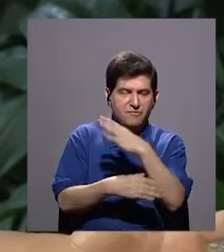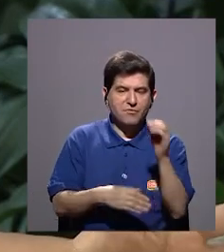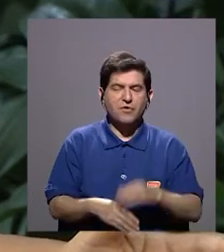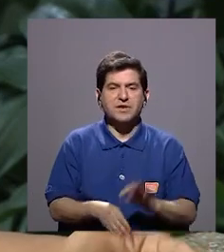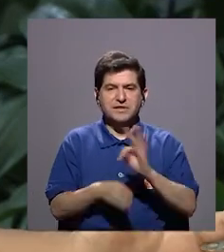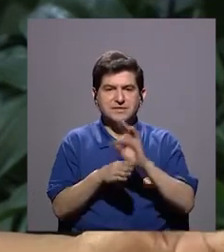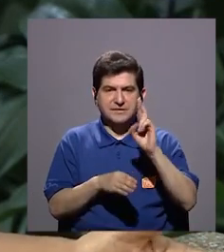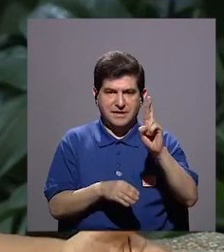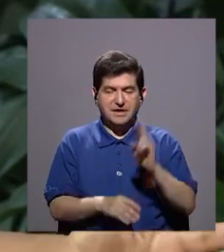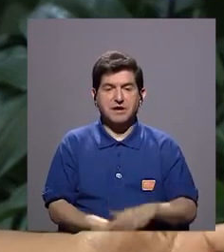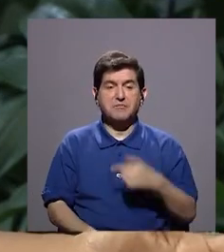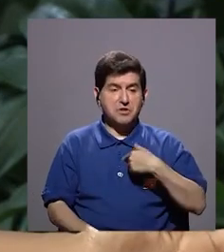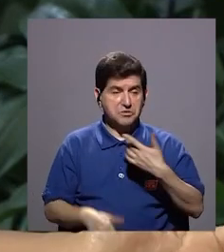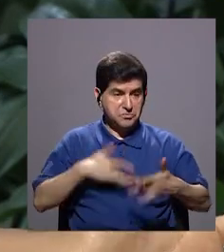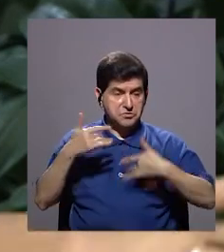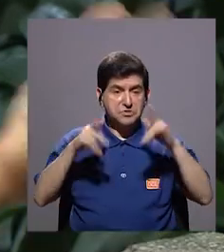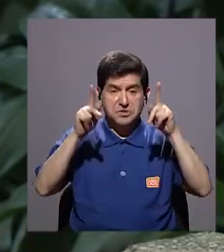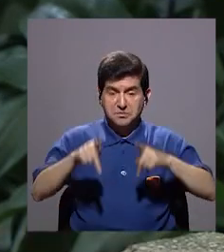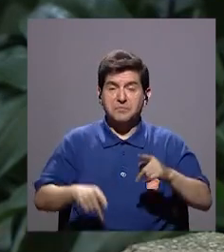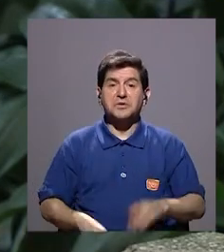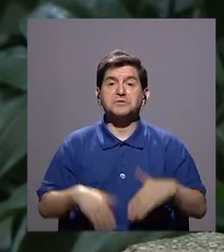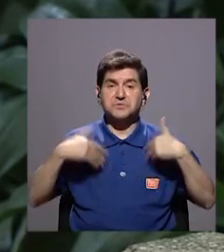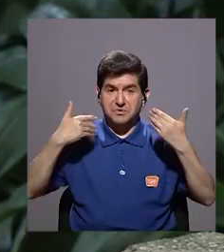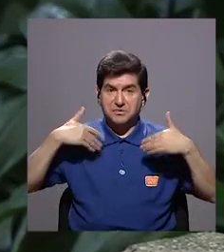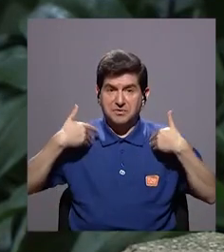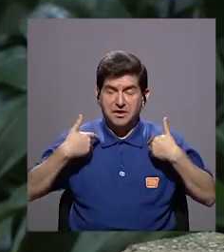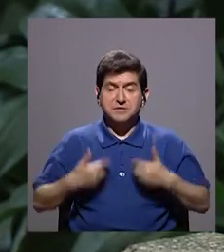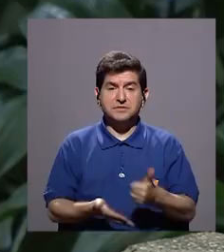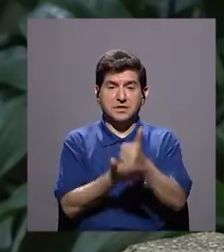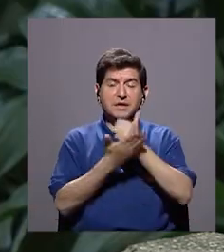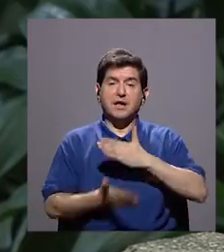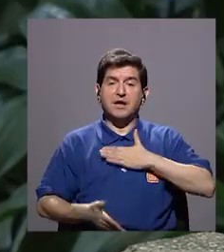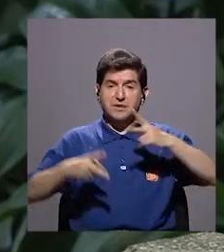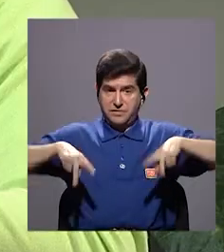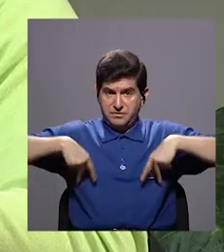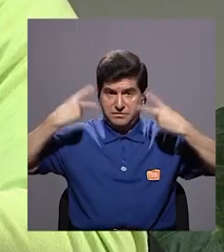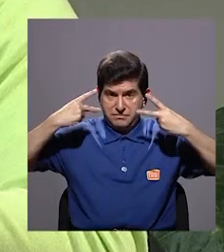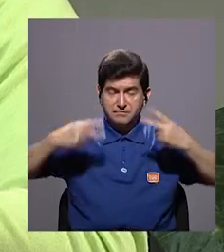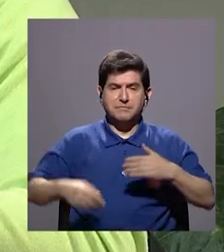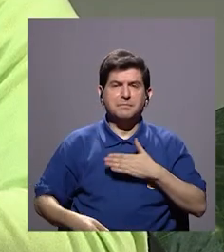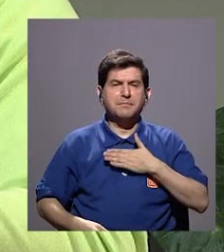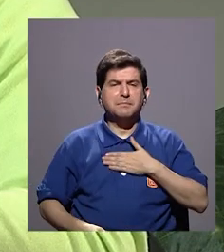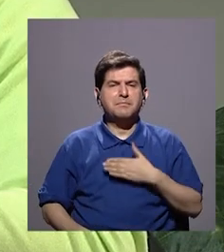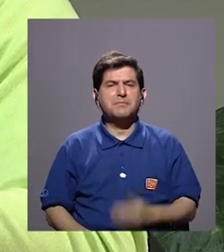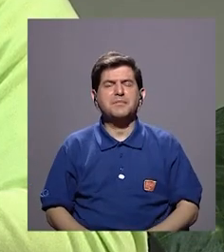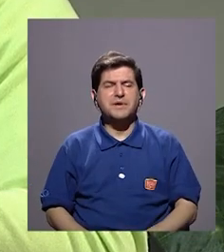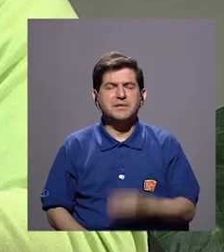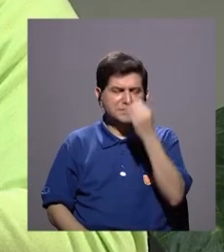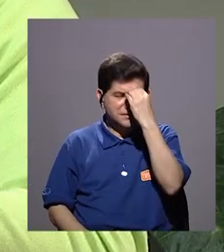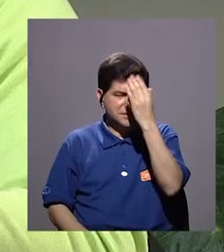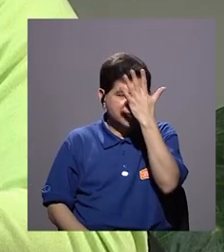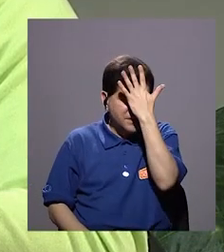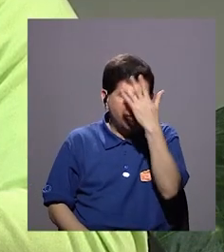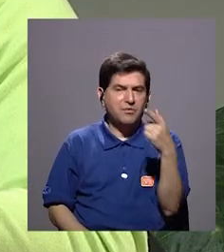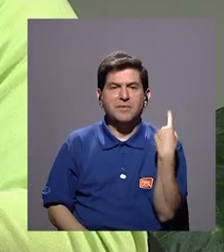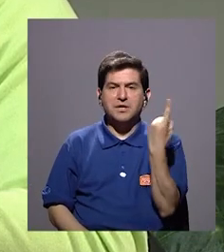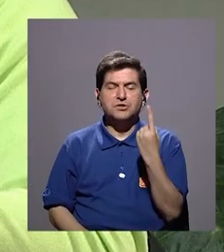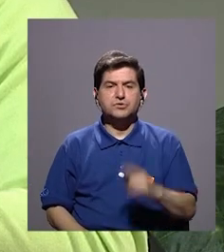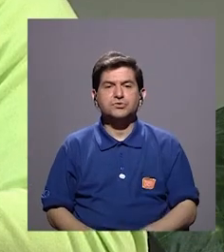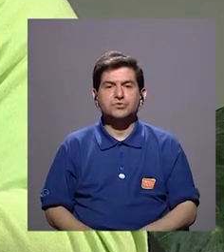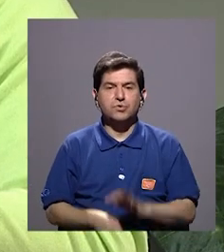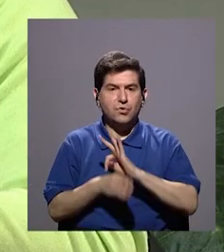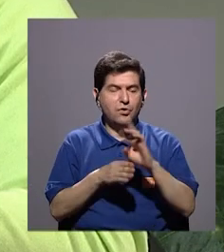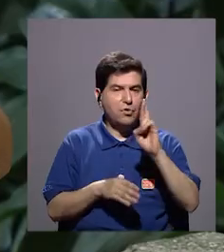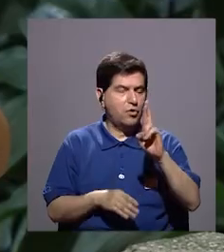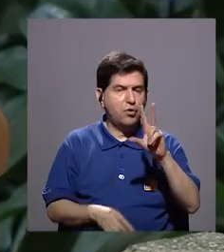Yo sentía que la gente estaba contenta, que le ayudaba, también algo que estaba ayudando mucho en mi vida. Porque mis mayores traumas, no voy a decir que solo con